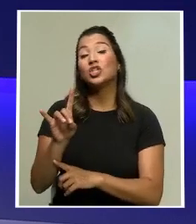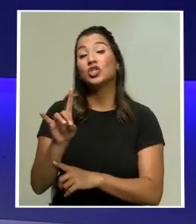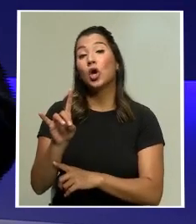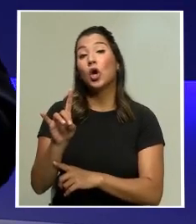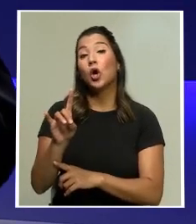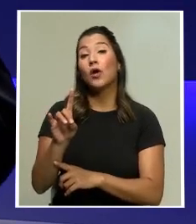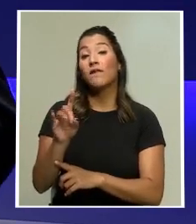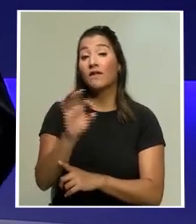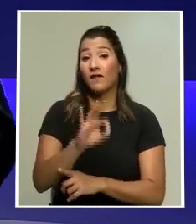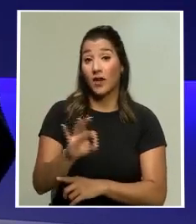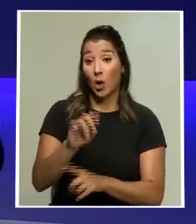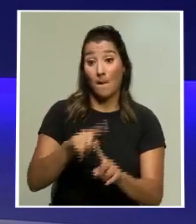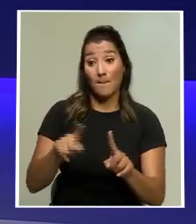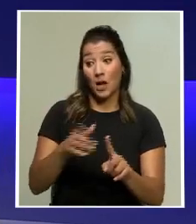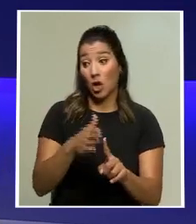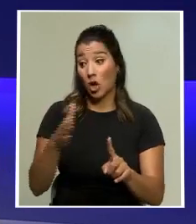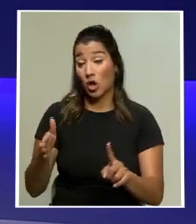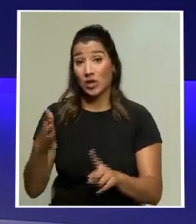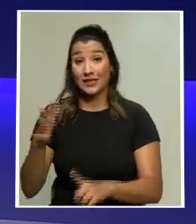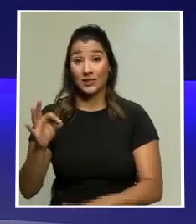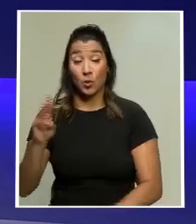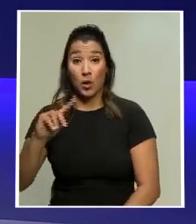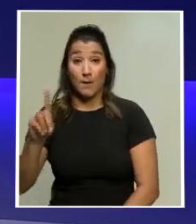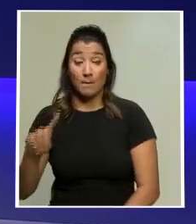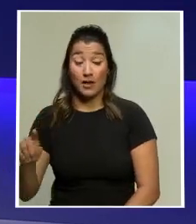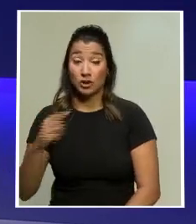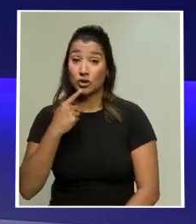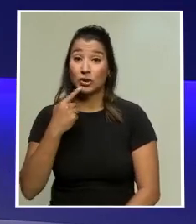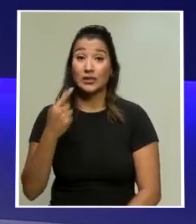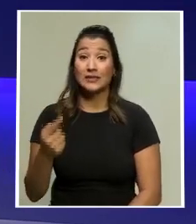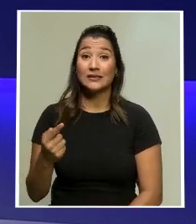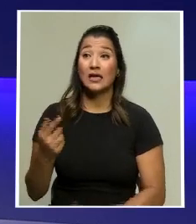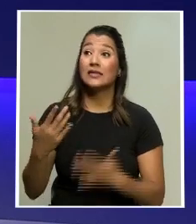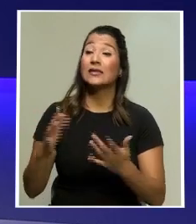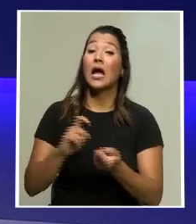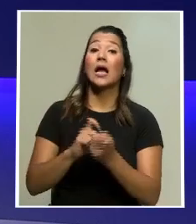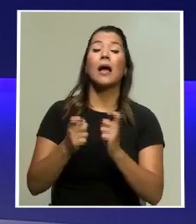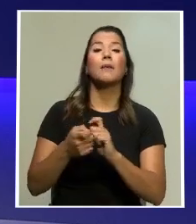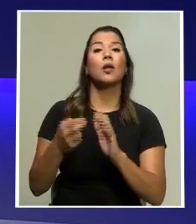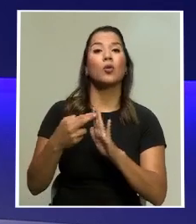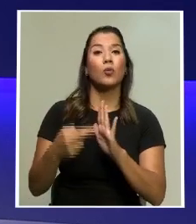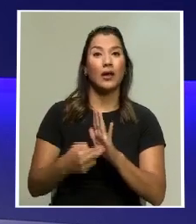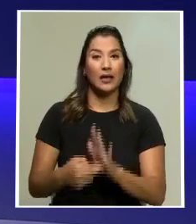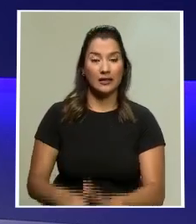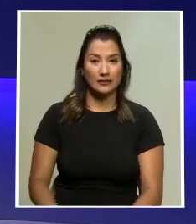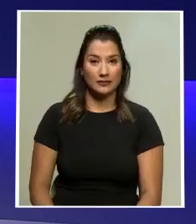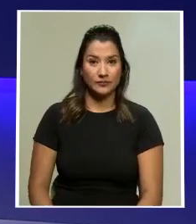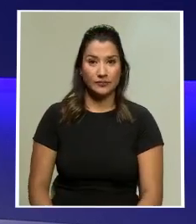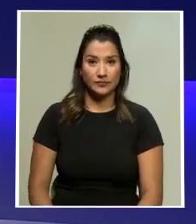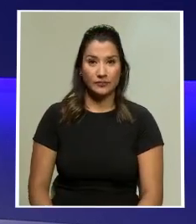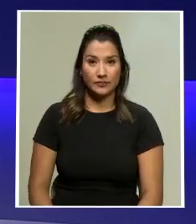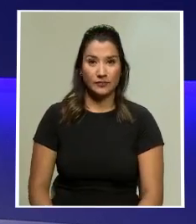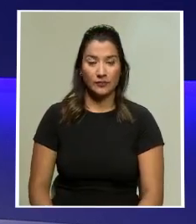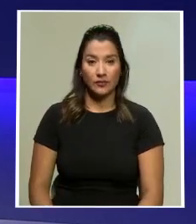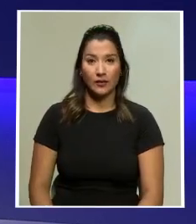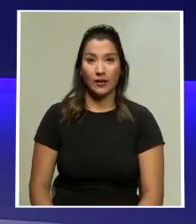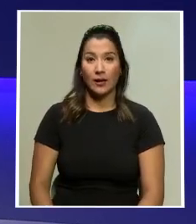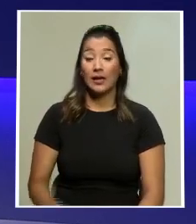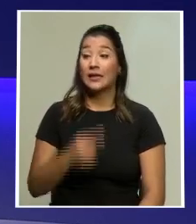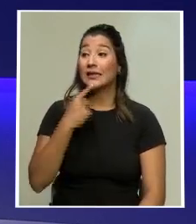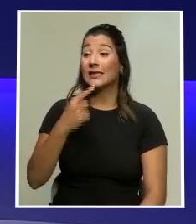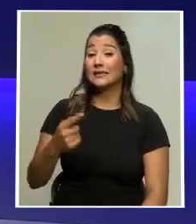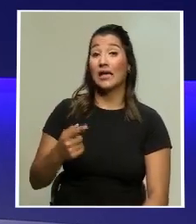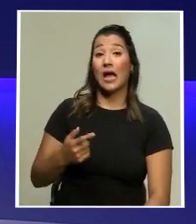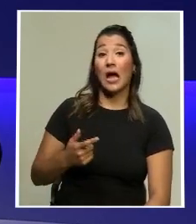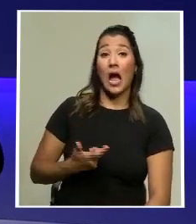19 de marzo están diciendo que han cambiado las normas, que la alcaldía,